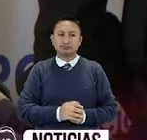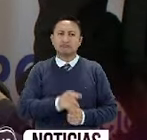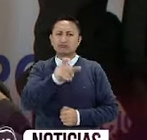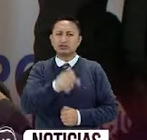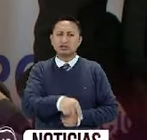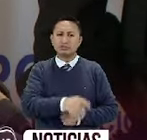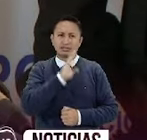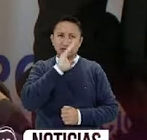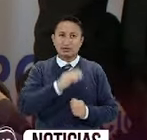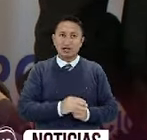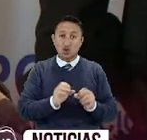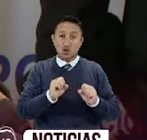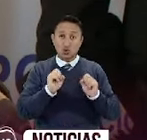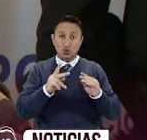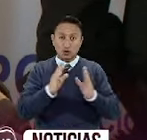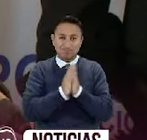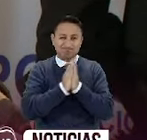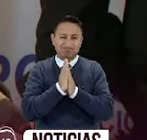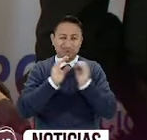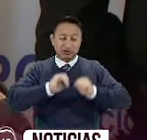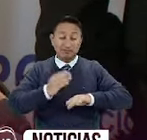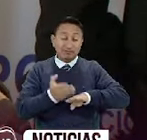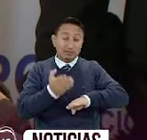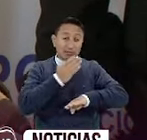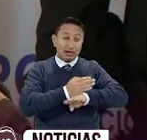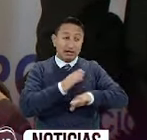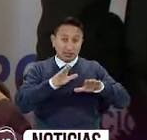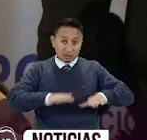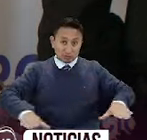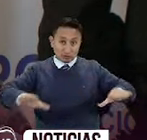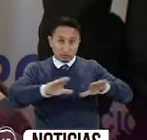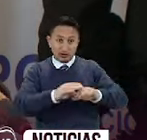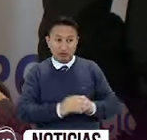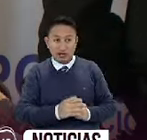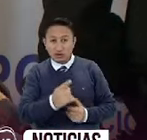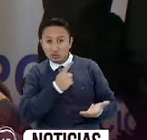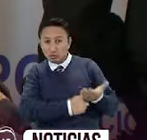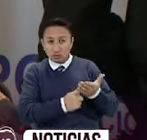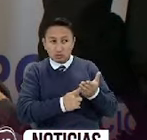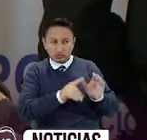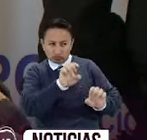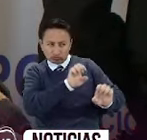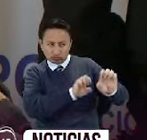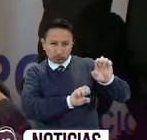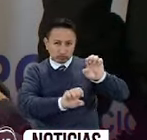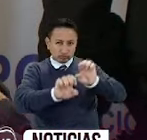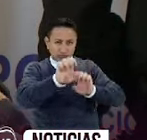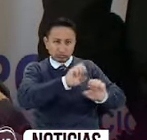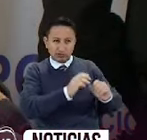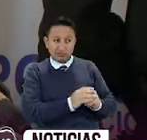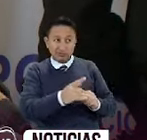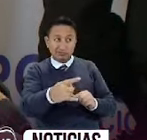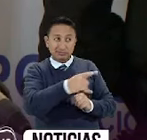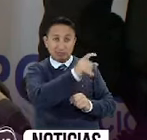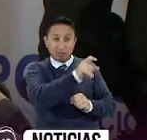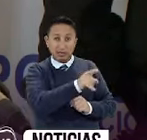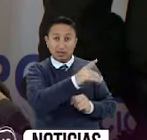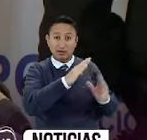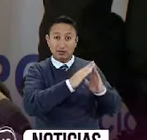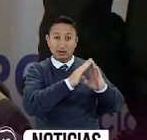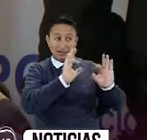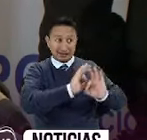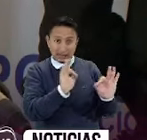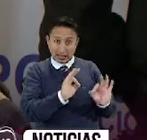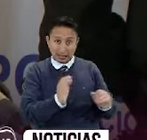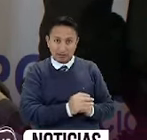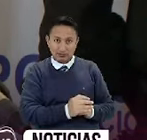robos de oportunidad, es decir, que hacen un estudio en cierto barrio, cierta comunidad, ven que no están los dueños de los domicilios